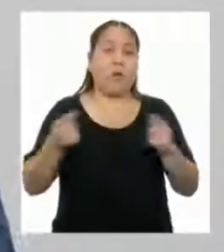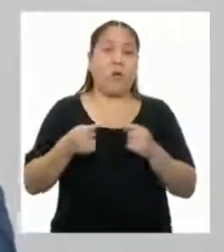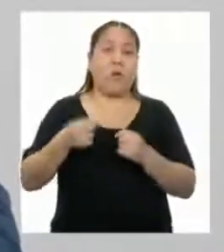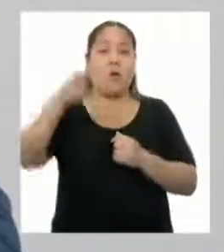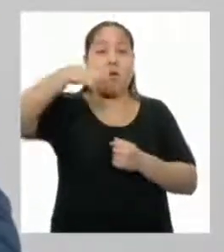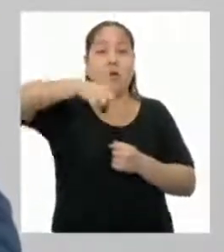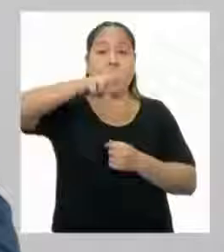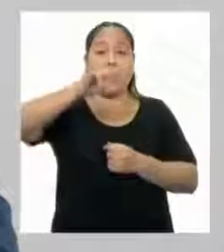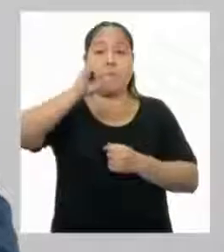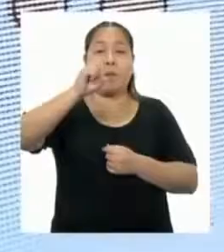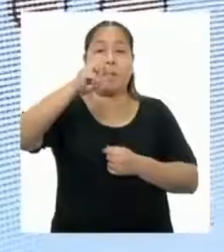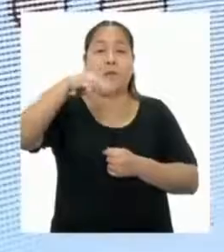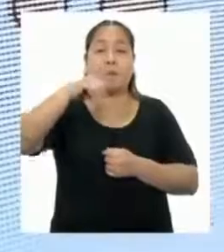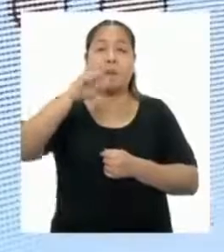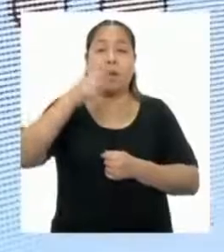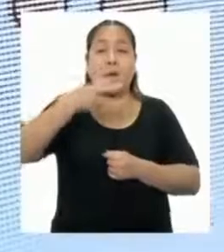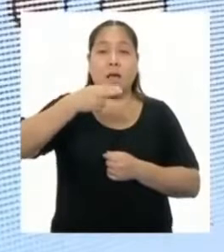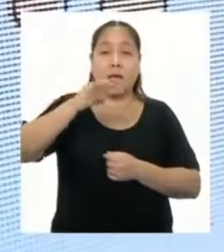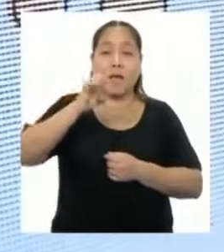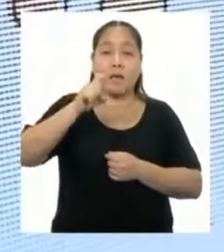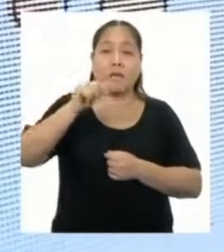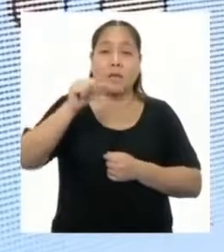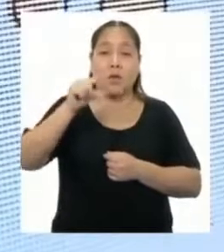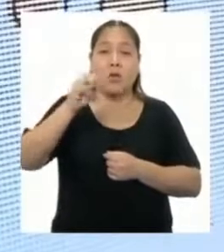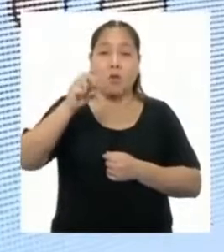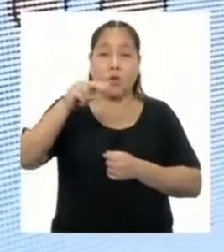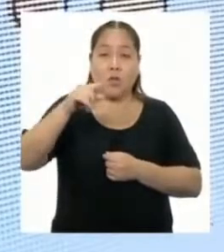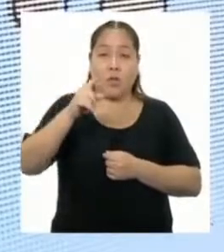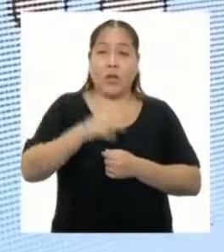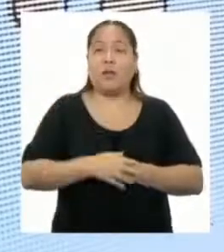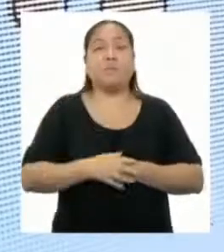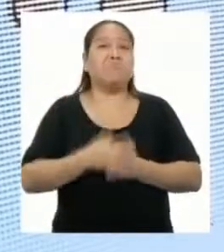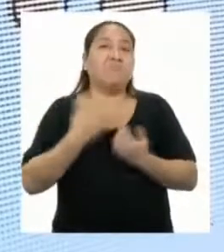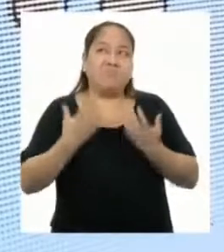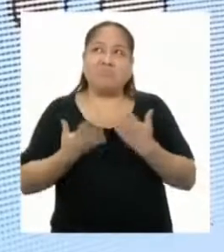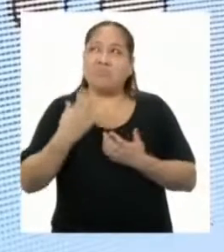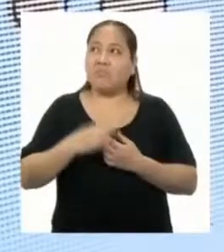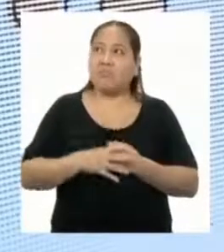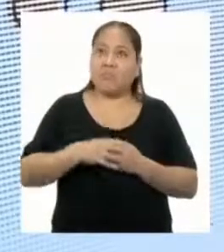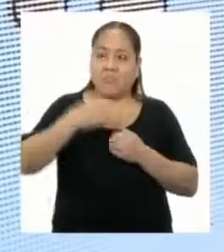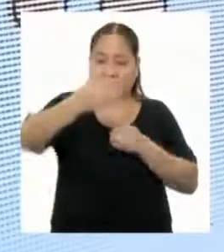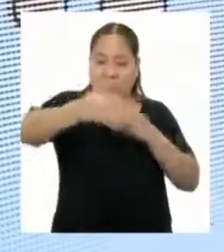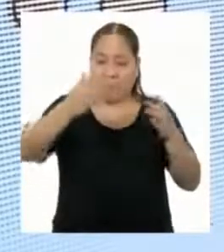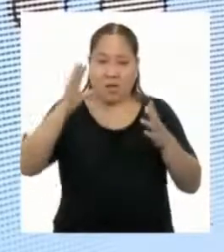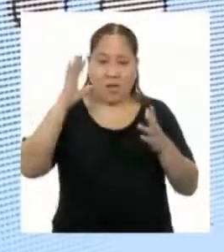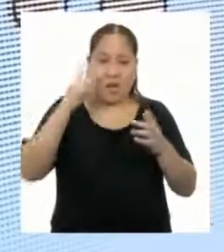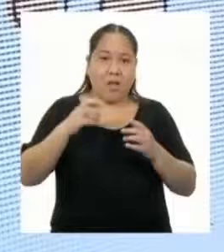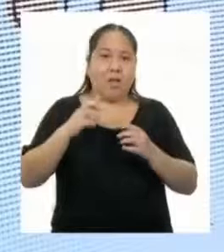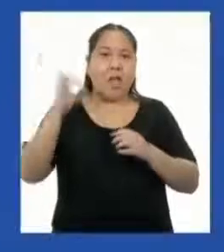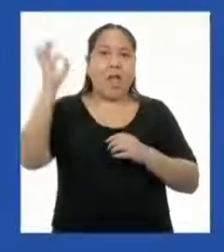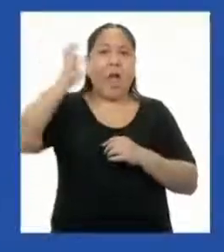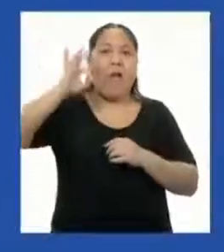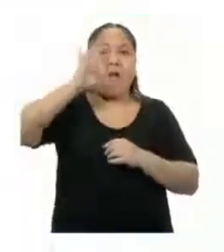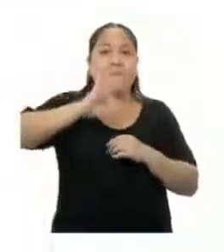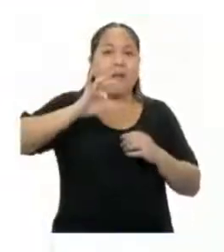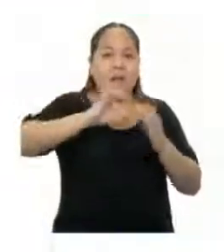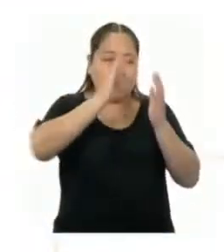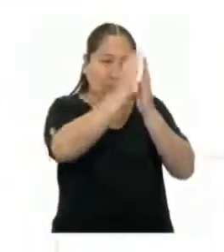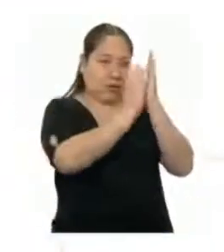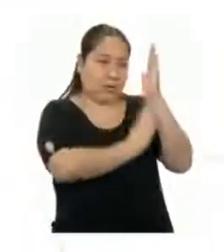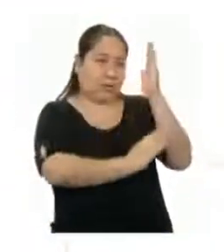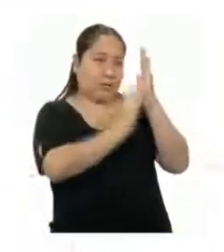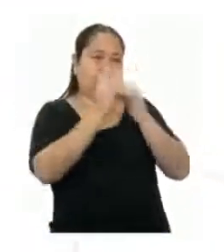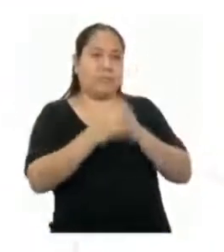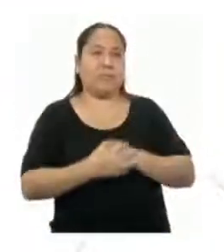prisma hexagonal? ¡Claro! Y si hago varias puede quedar como un panal de abejas y lo junto todas. Voy a hacer